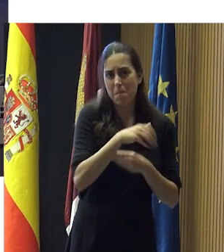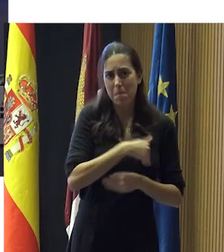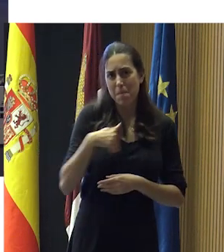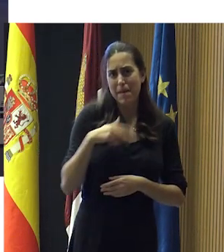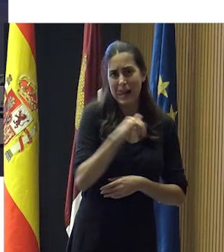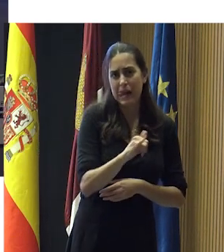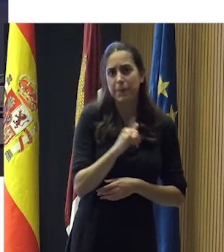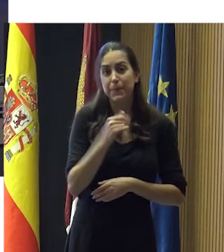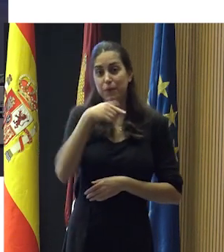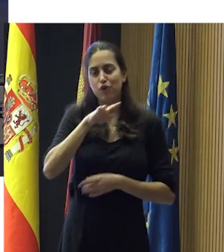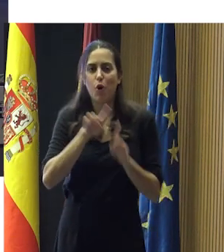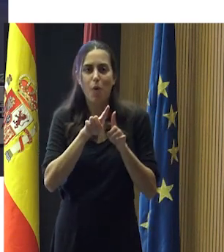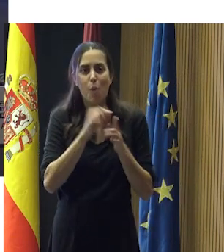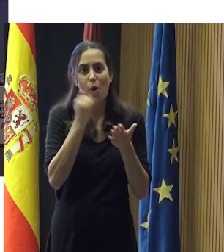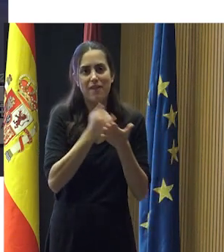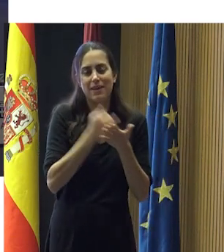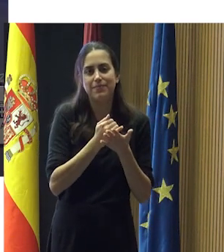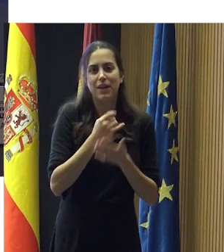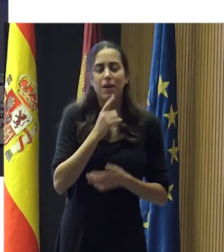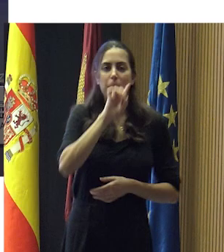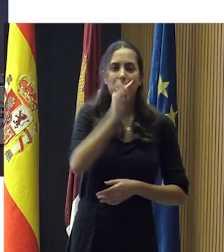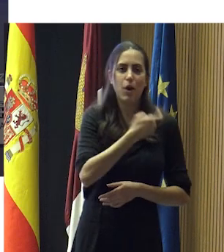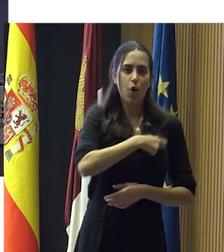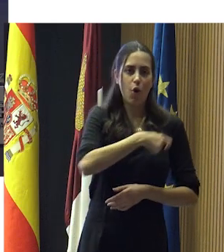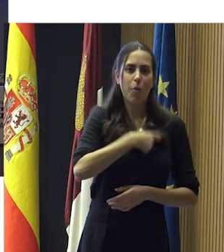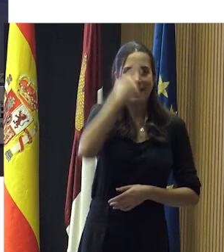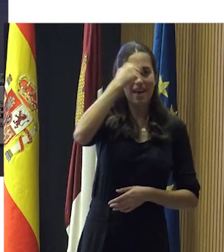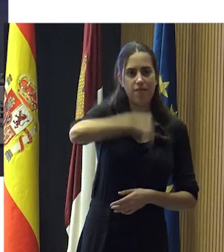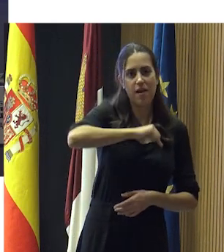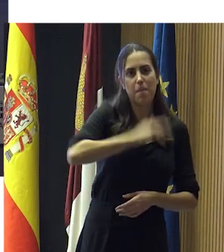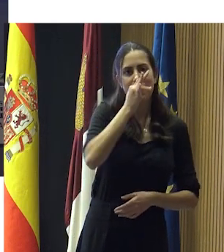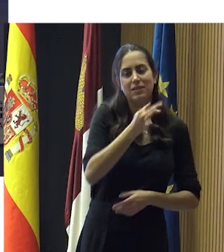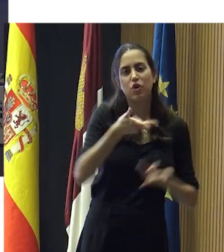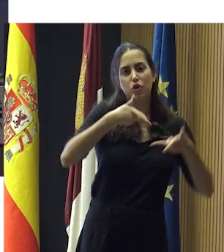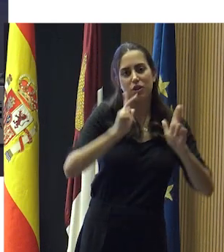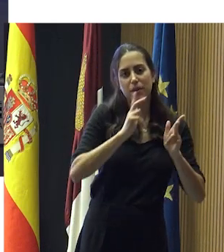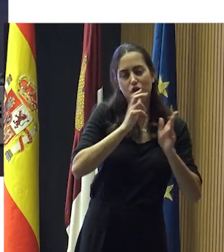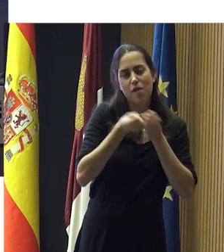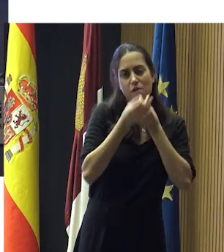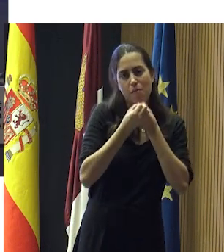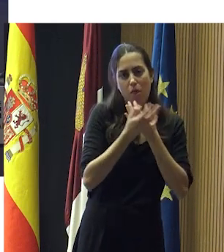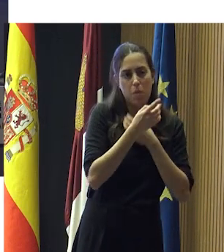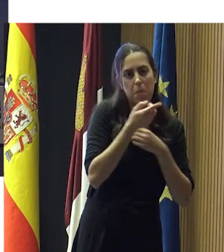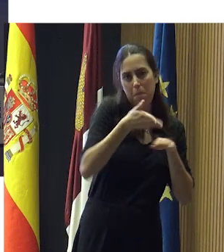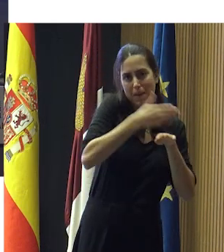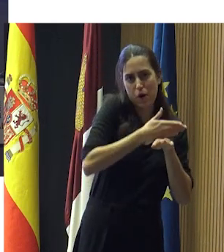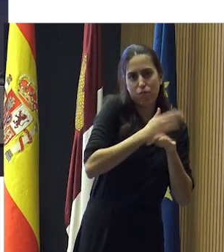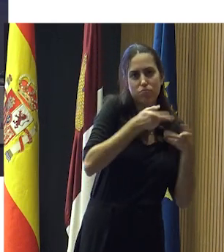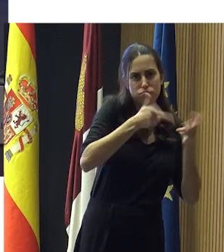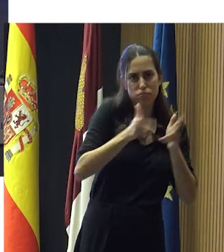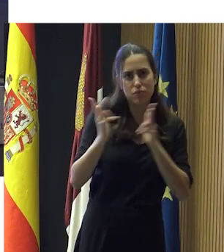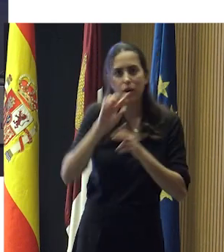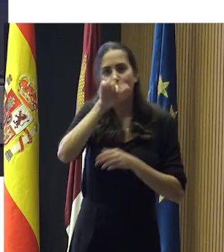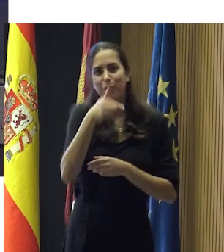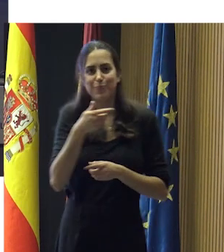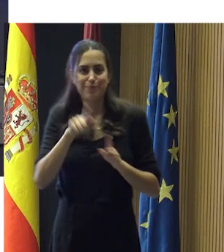quirófano, después de pasar por el comité de ética y de consentimiento informado de la paciente, por supuesto, pero digamos que trabajamos con muestras frescas porque es la